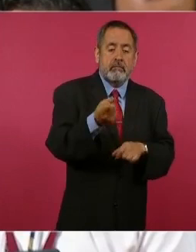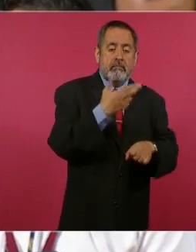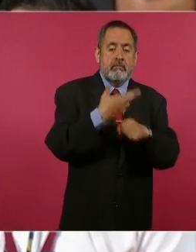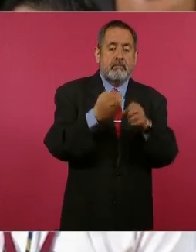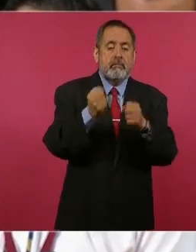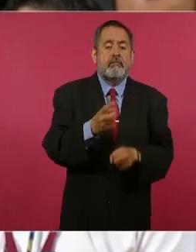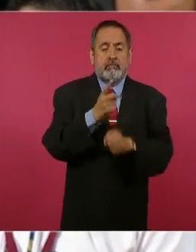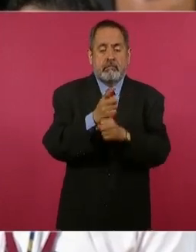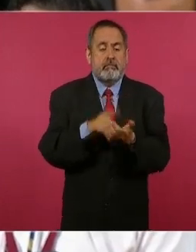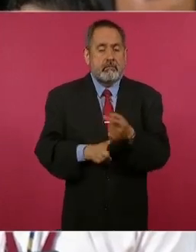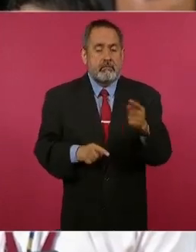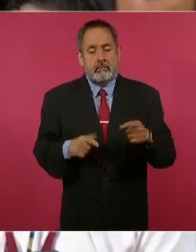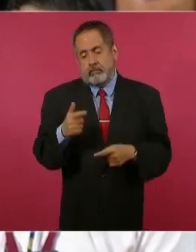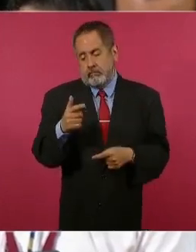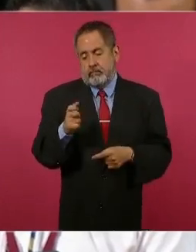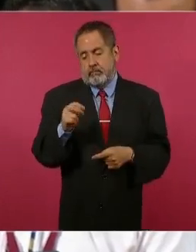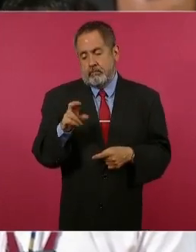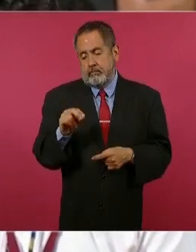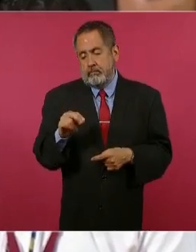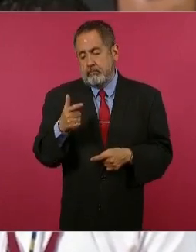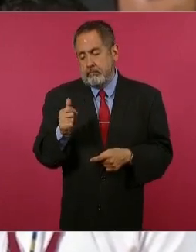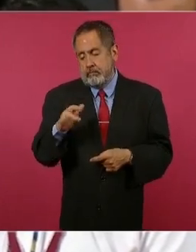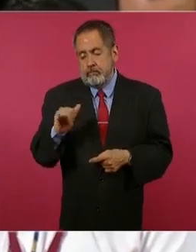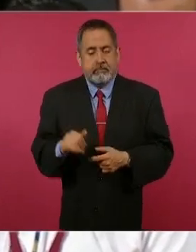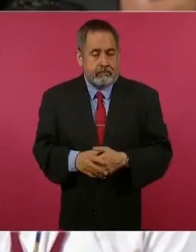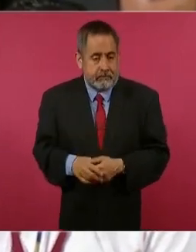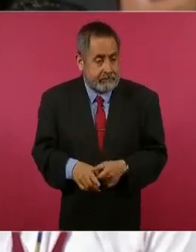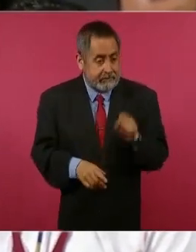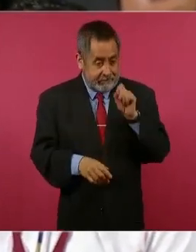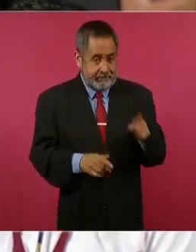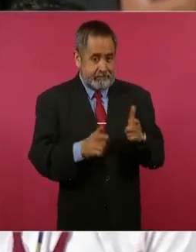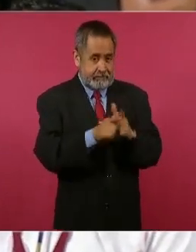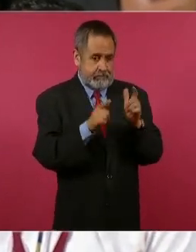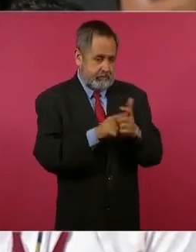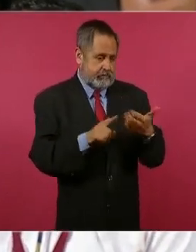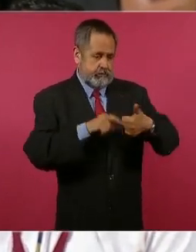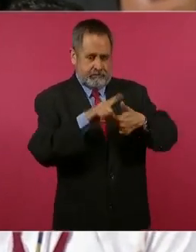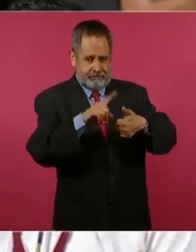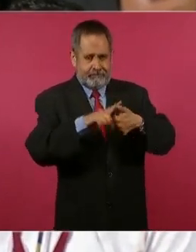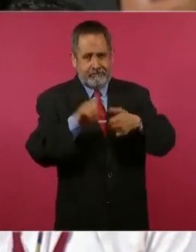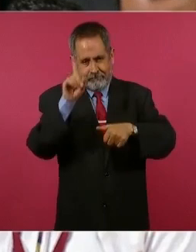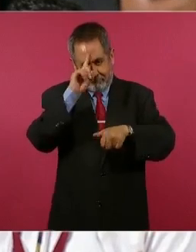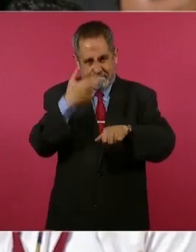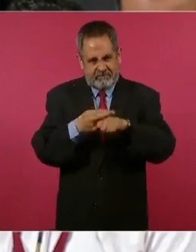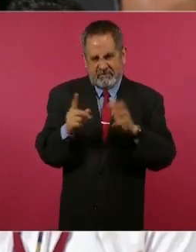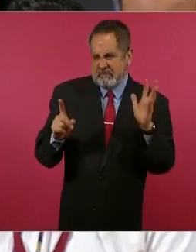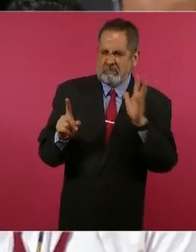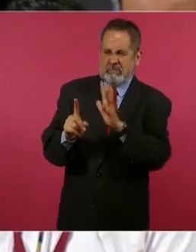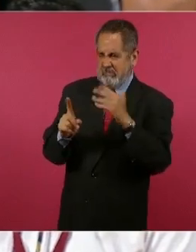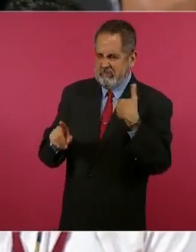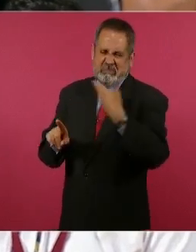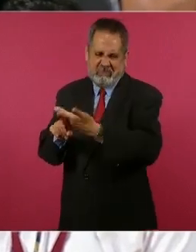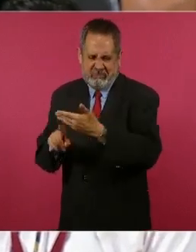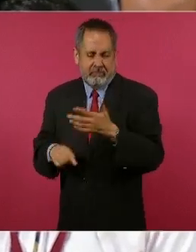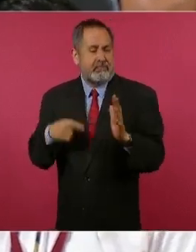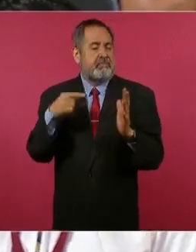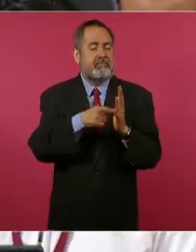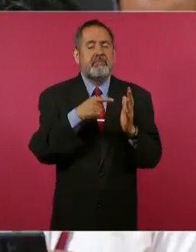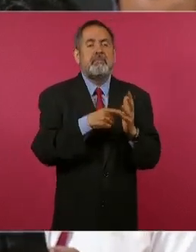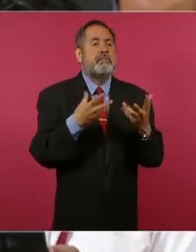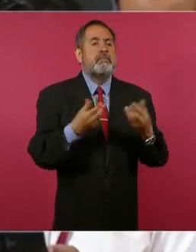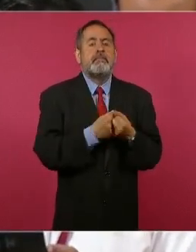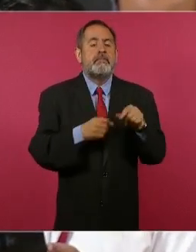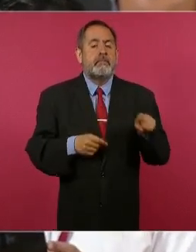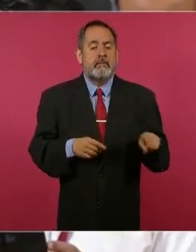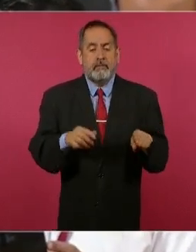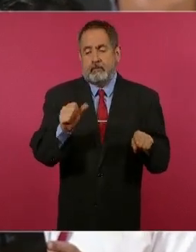Pública estaba Genaro García Luna. En este mismo grupo otro consejero electoral que está también involucrado en esta